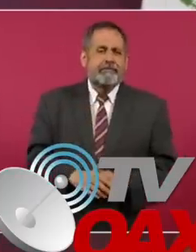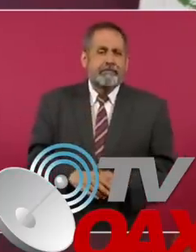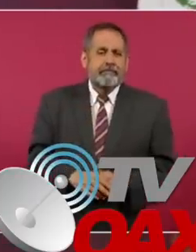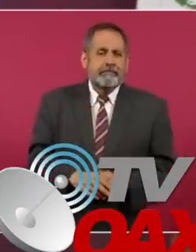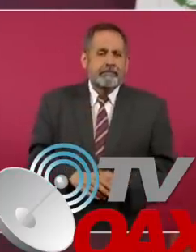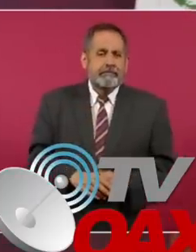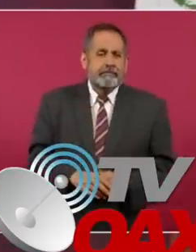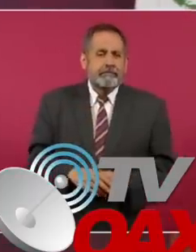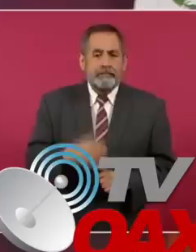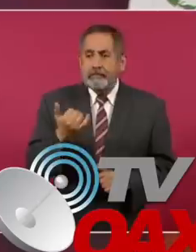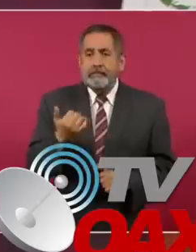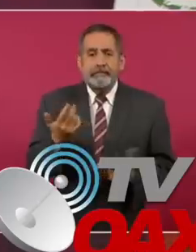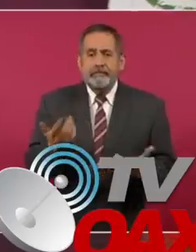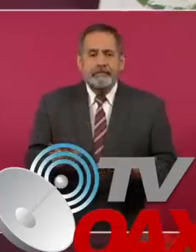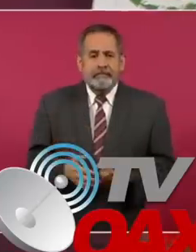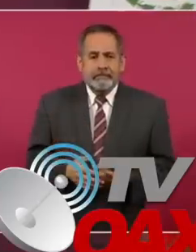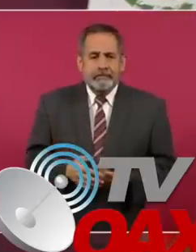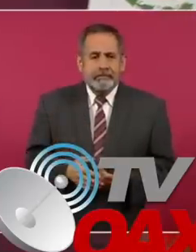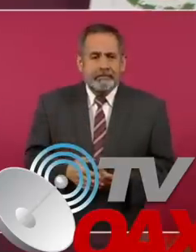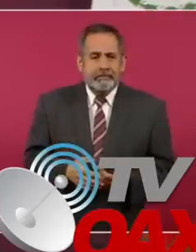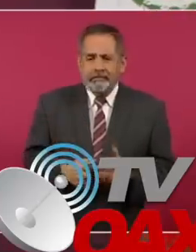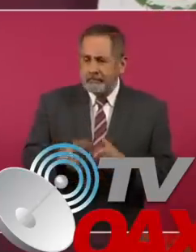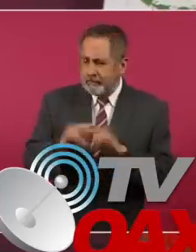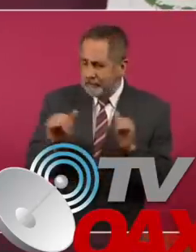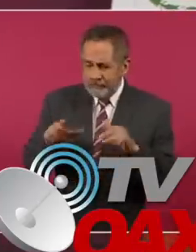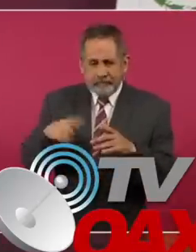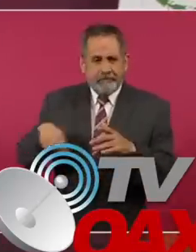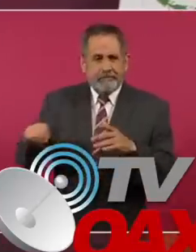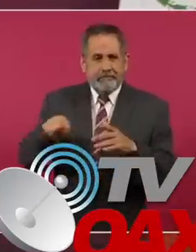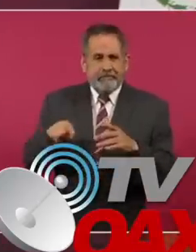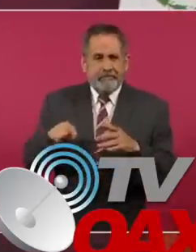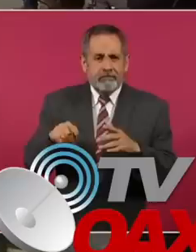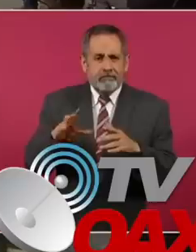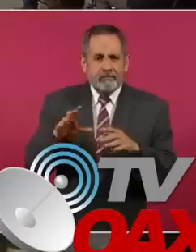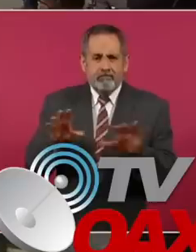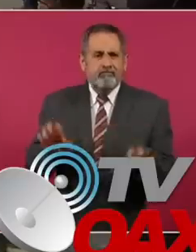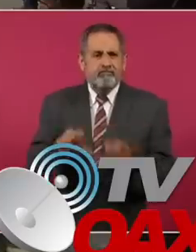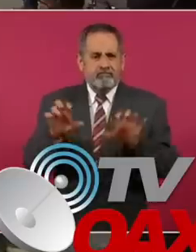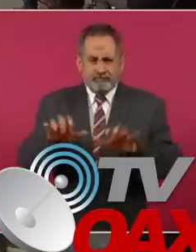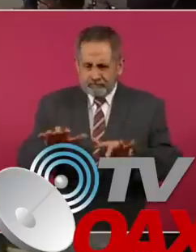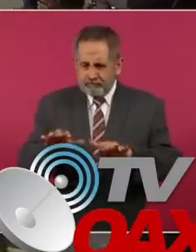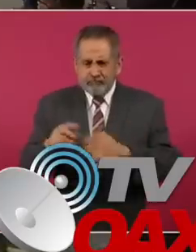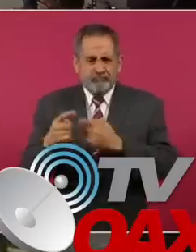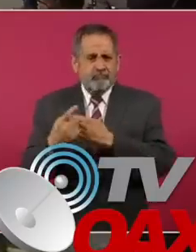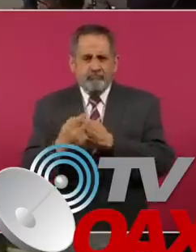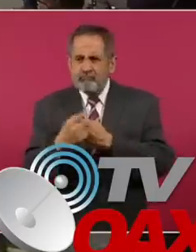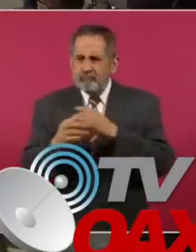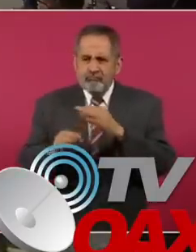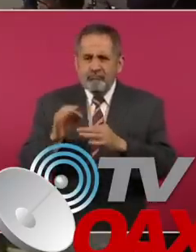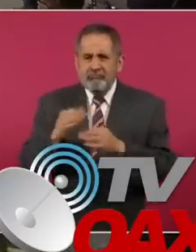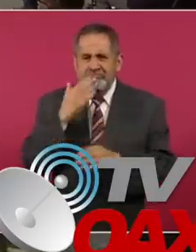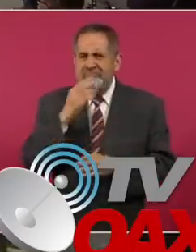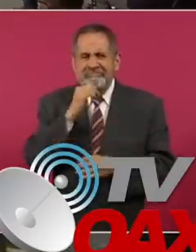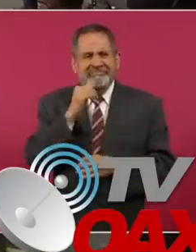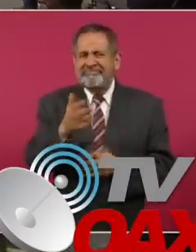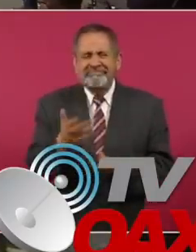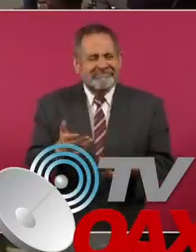Y no tenía ni siquiera un sistema de cómputo. Bueno, si les pregunto a la